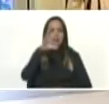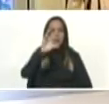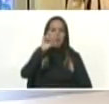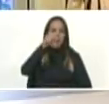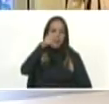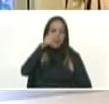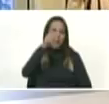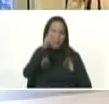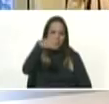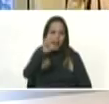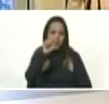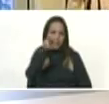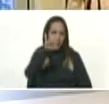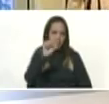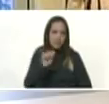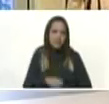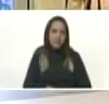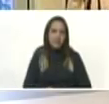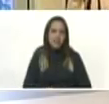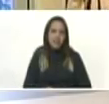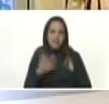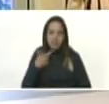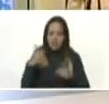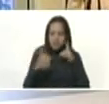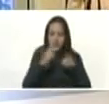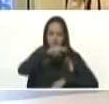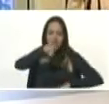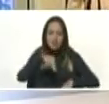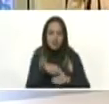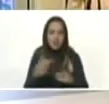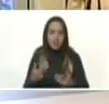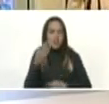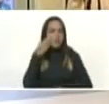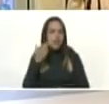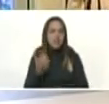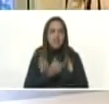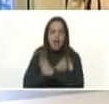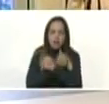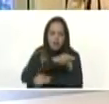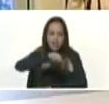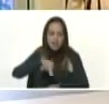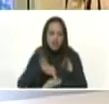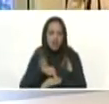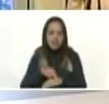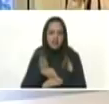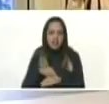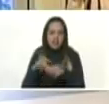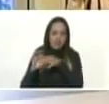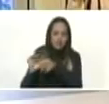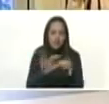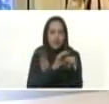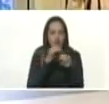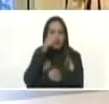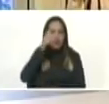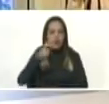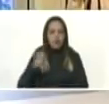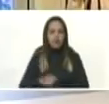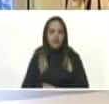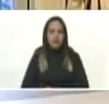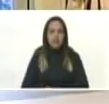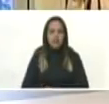surgió, de la consulta nacional surgió, del amor nacional colectivo. De un pueblo, de los intereses